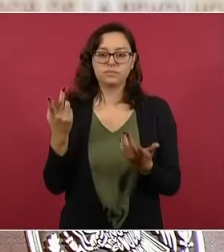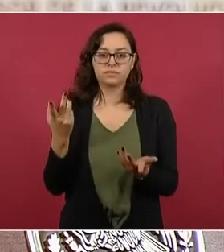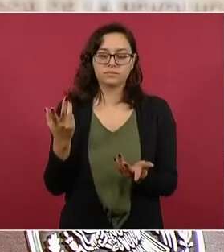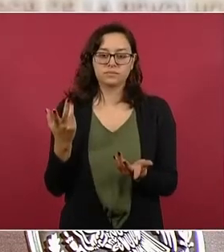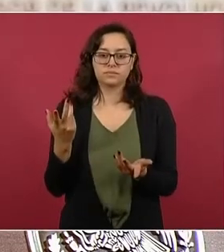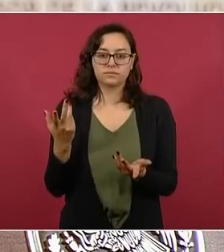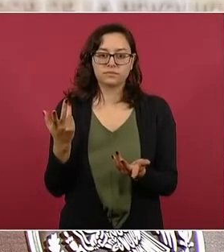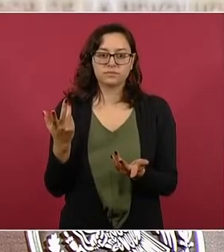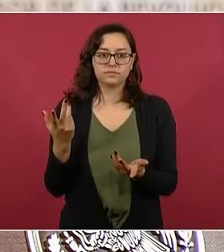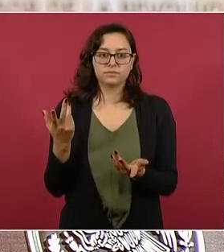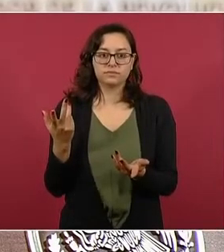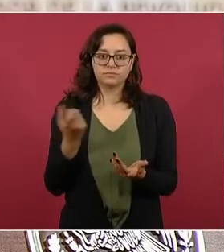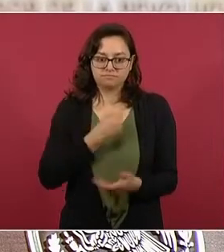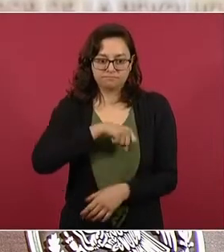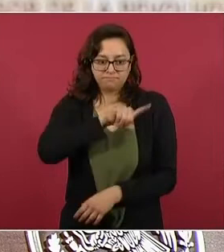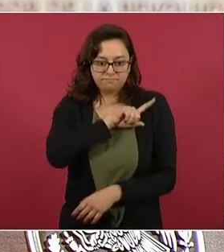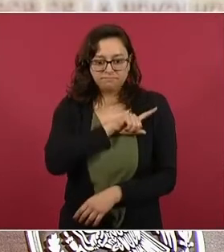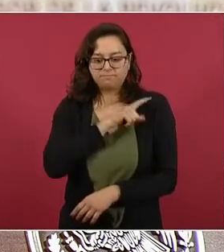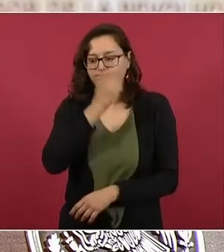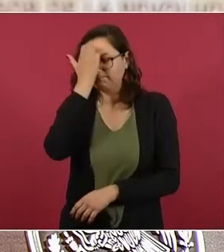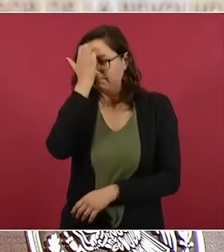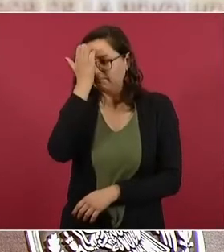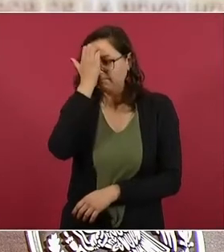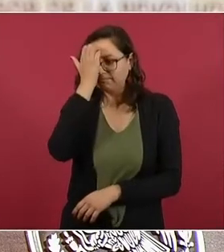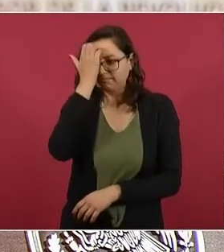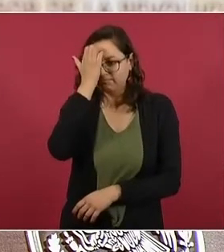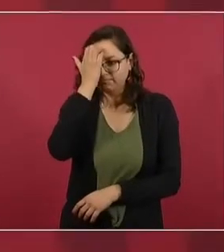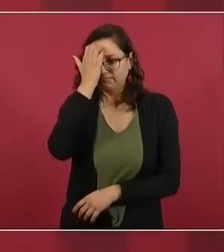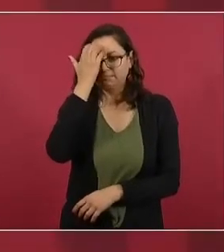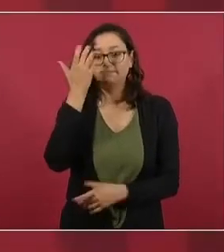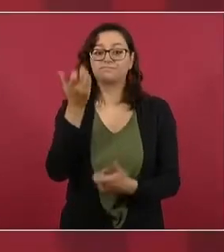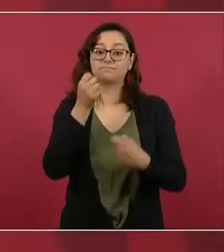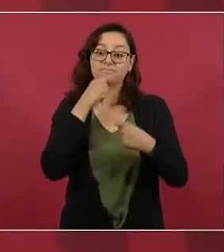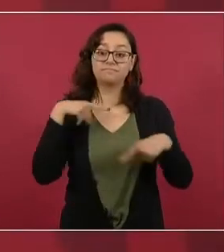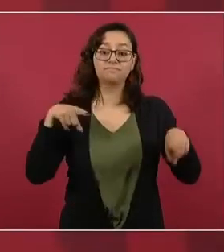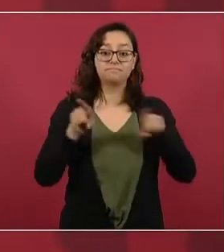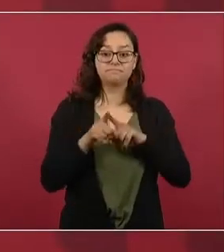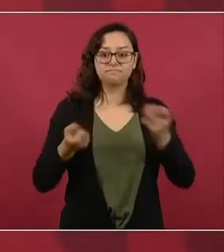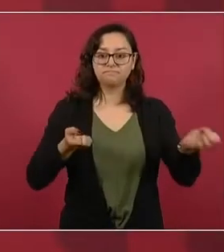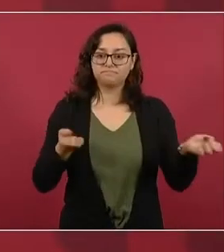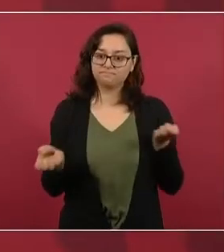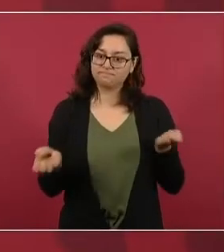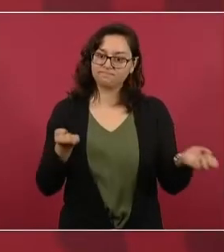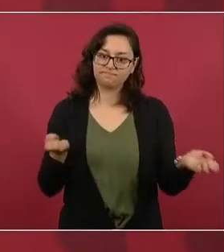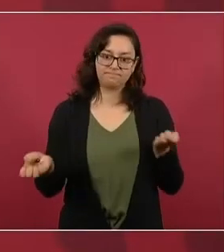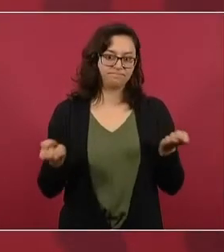la salud y el ejercicio,